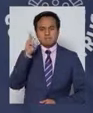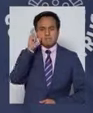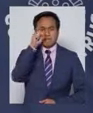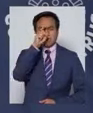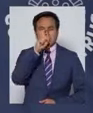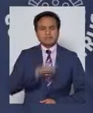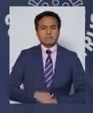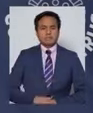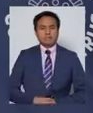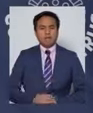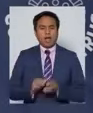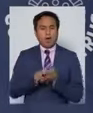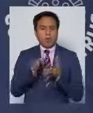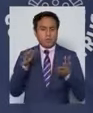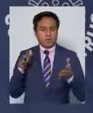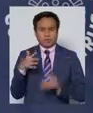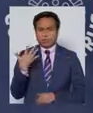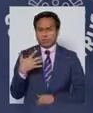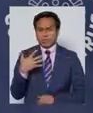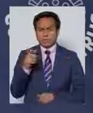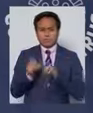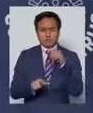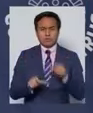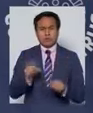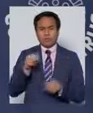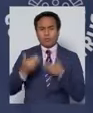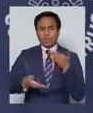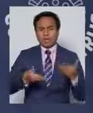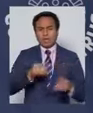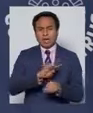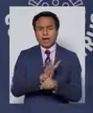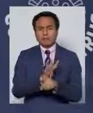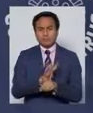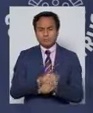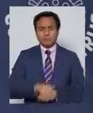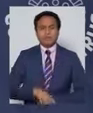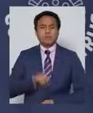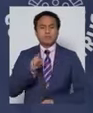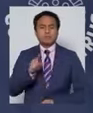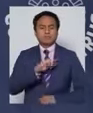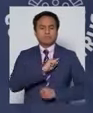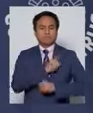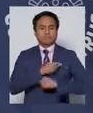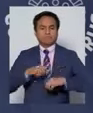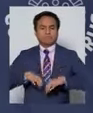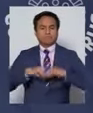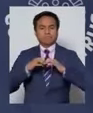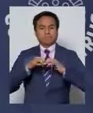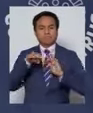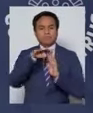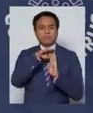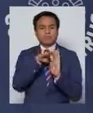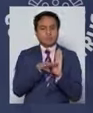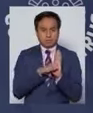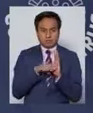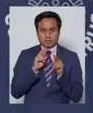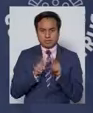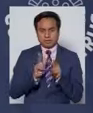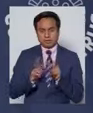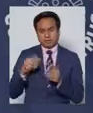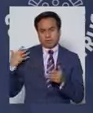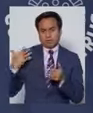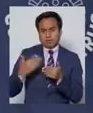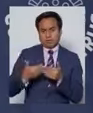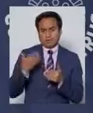difíciles. Hemos tenido un aumento importante del número de contagiados y es por eso que hemos fortalecido todas las medidas que ya hemos venido